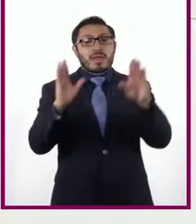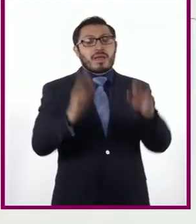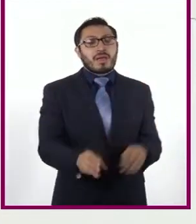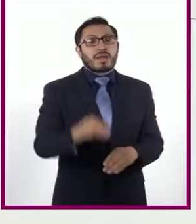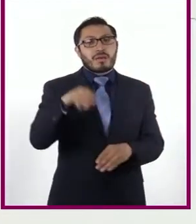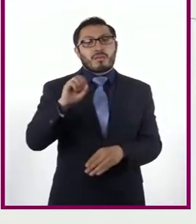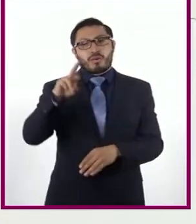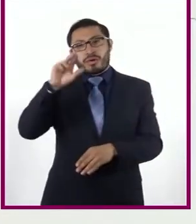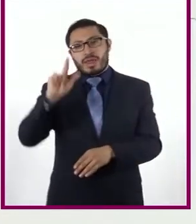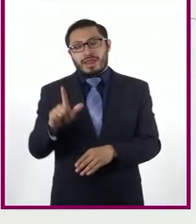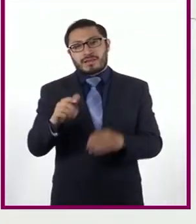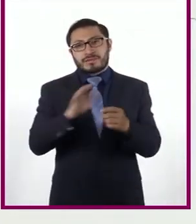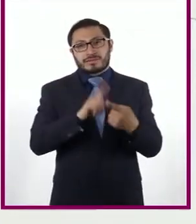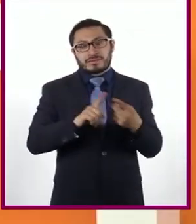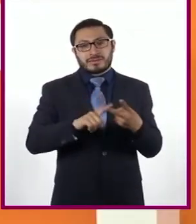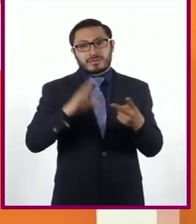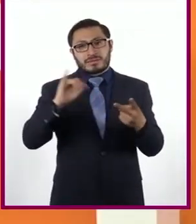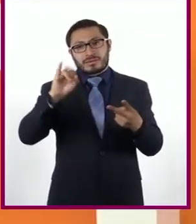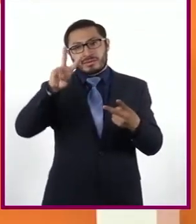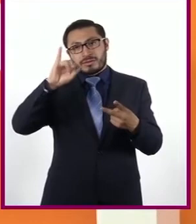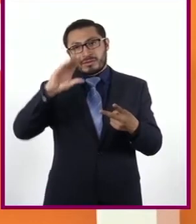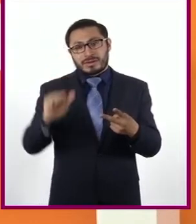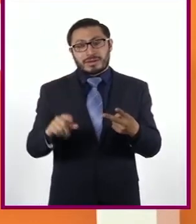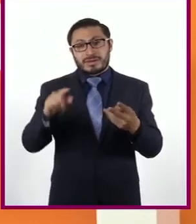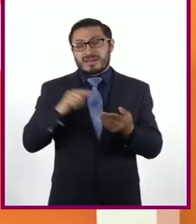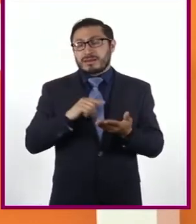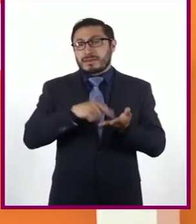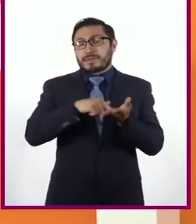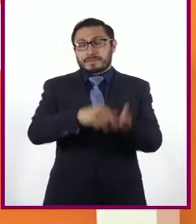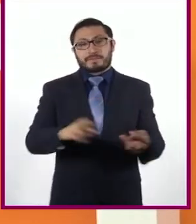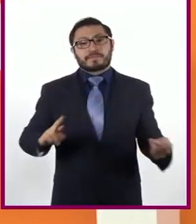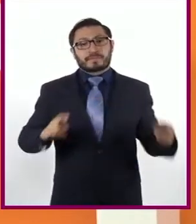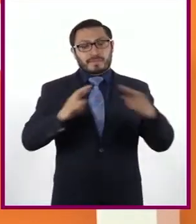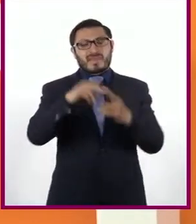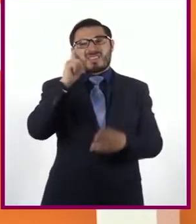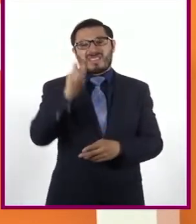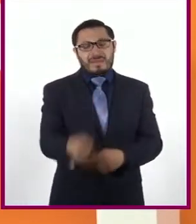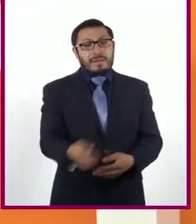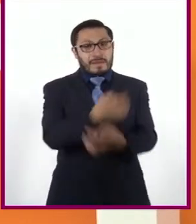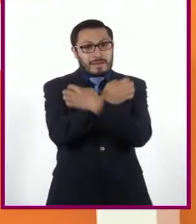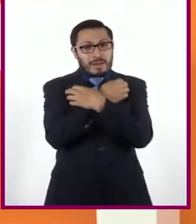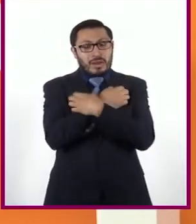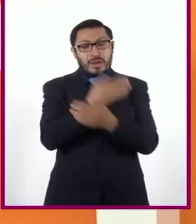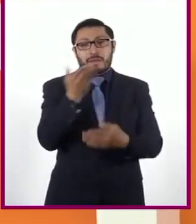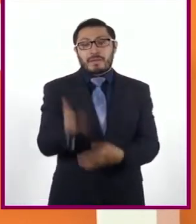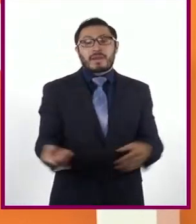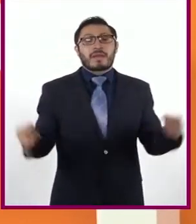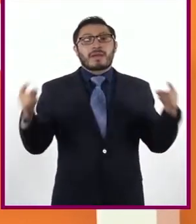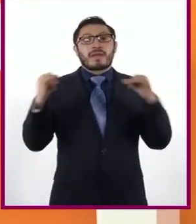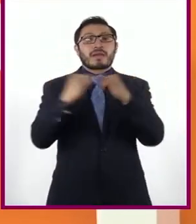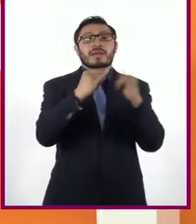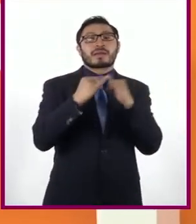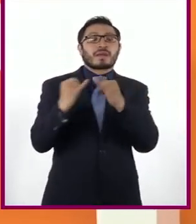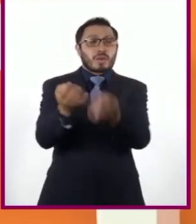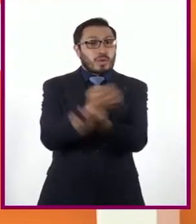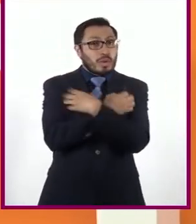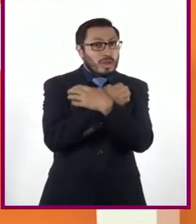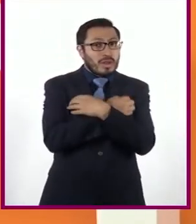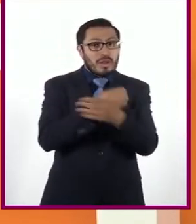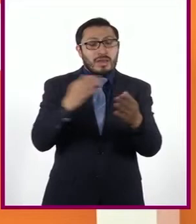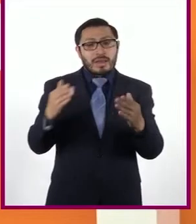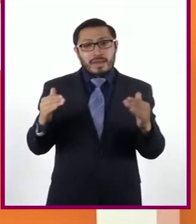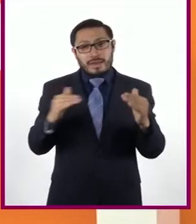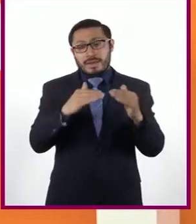cívica, propuesta por la religión. Es decir, para educar, se pidió que las instituciones educativas permanecieran